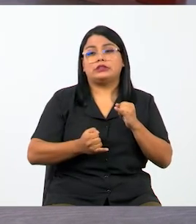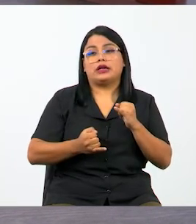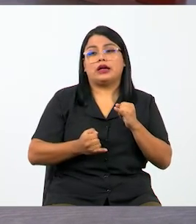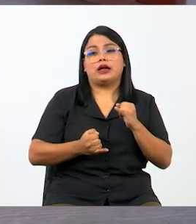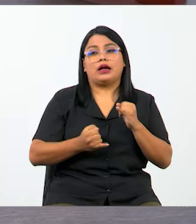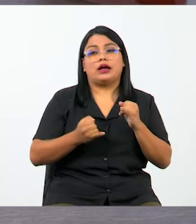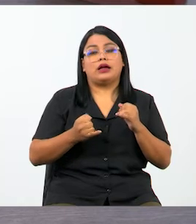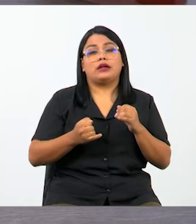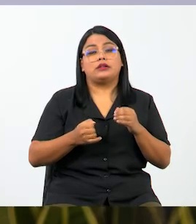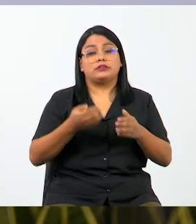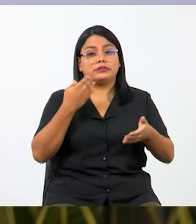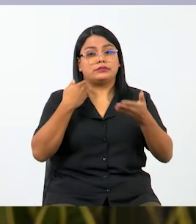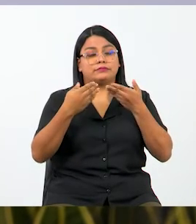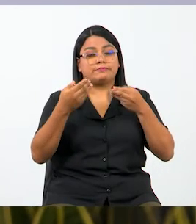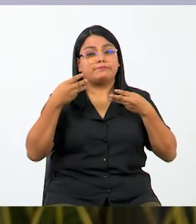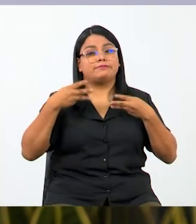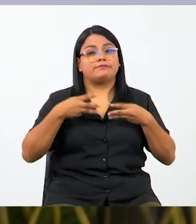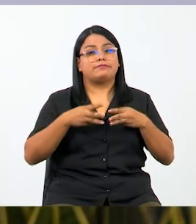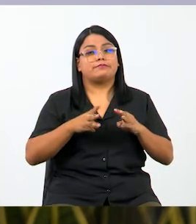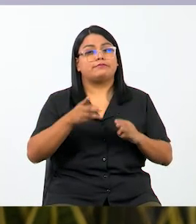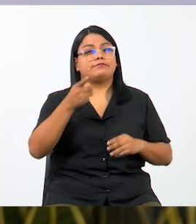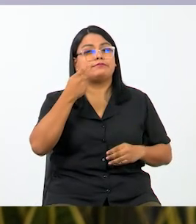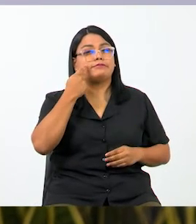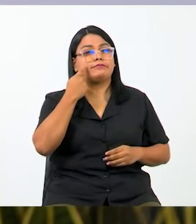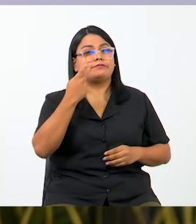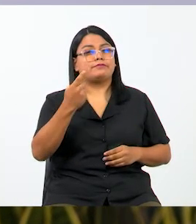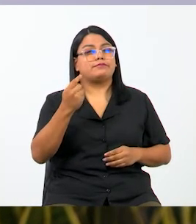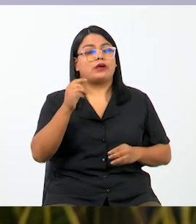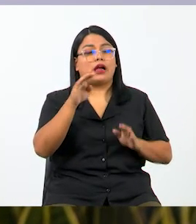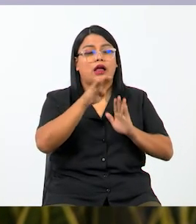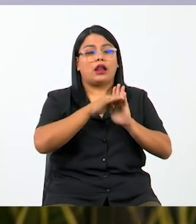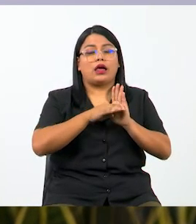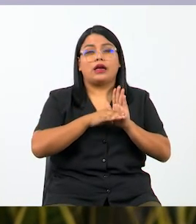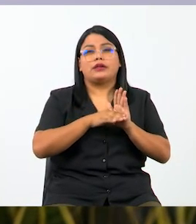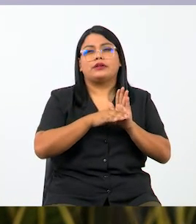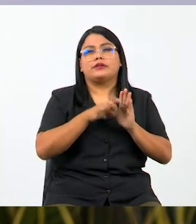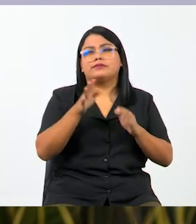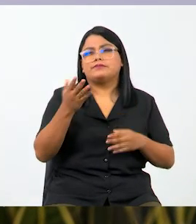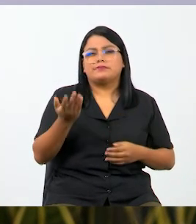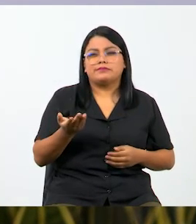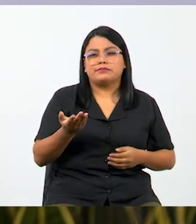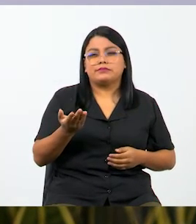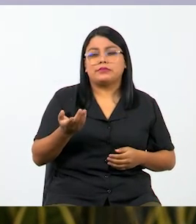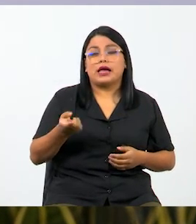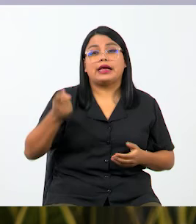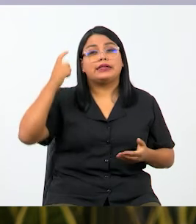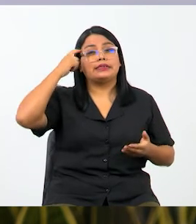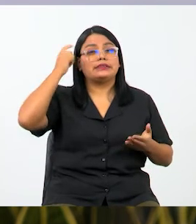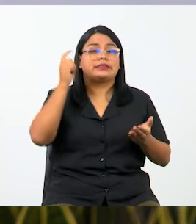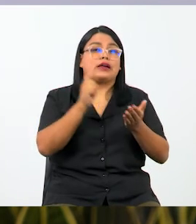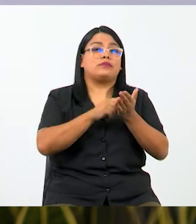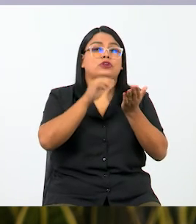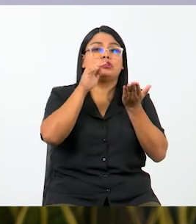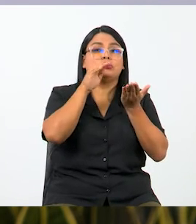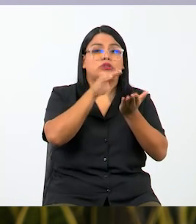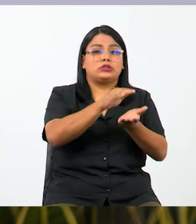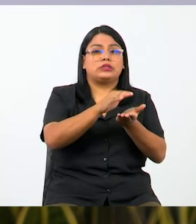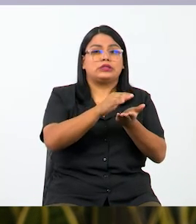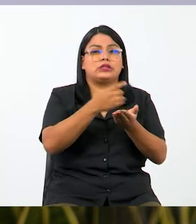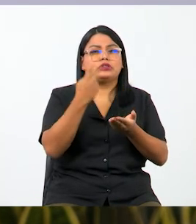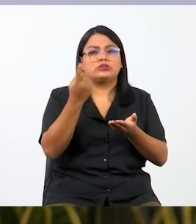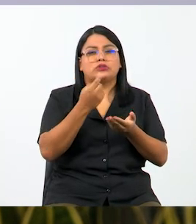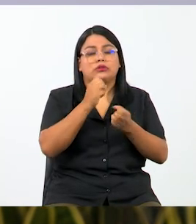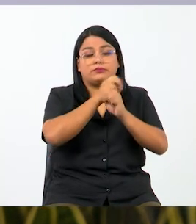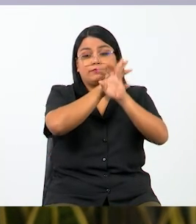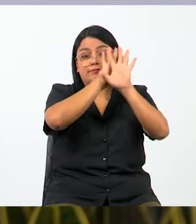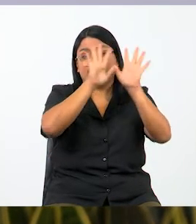que encontraremos en la guía es la prueba de unidad. Solamente que quisiera hacer una aclaración con esto, porque las